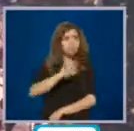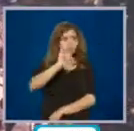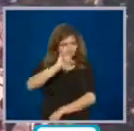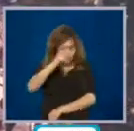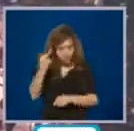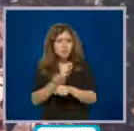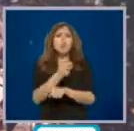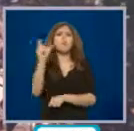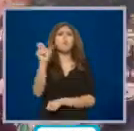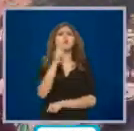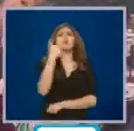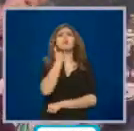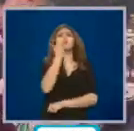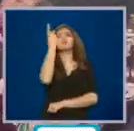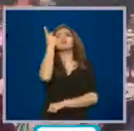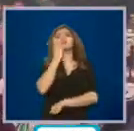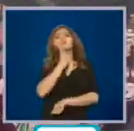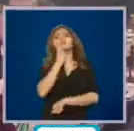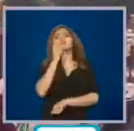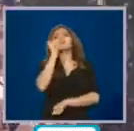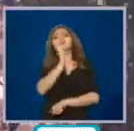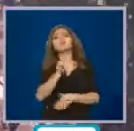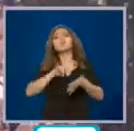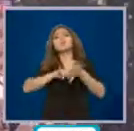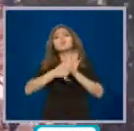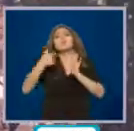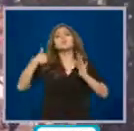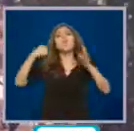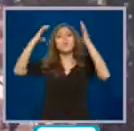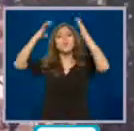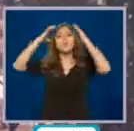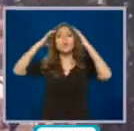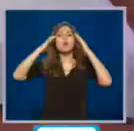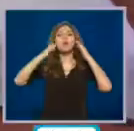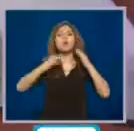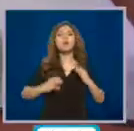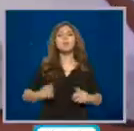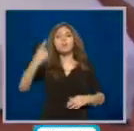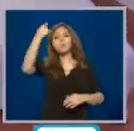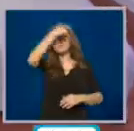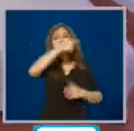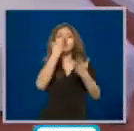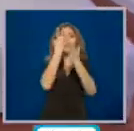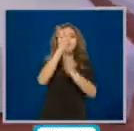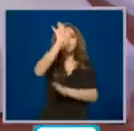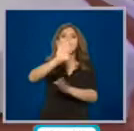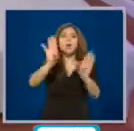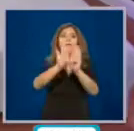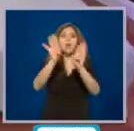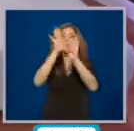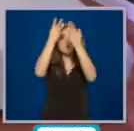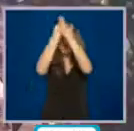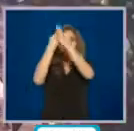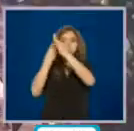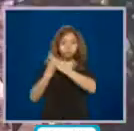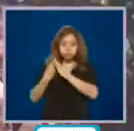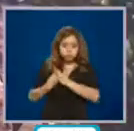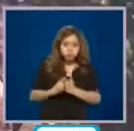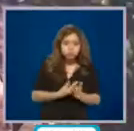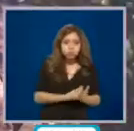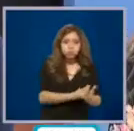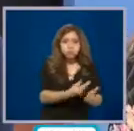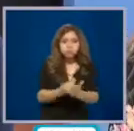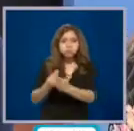Cuando estamos durmiendo es justo la hora en la que el cuerpo echa a andar todos los equipos de mantenimiento, digamos, ¿no? De nuestra